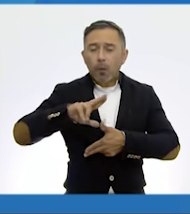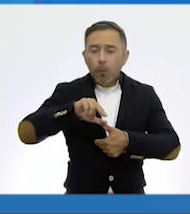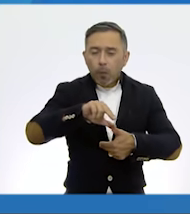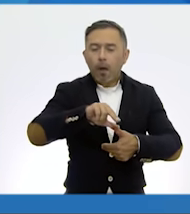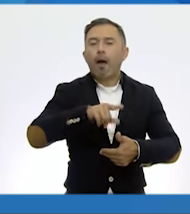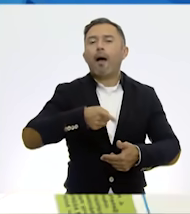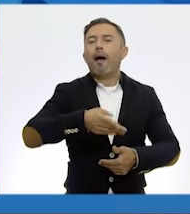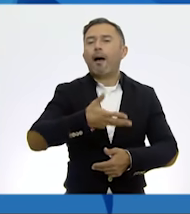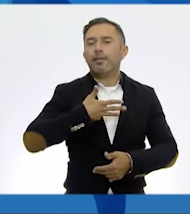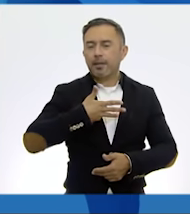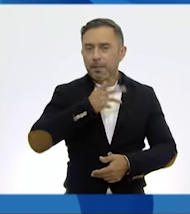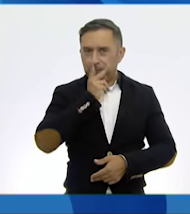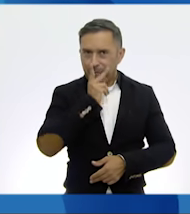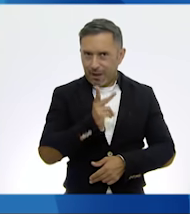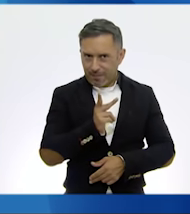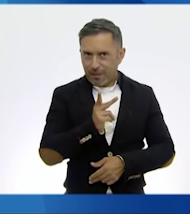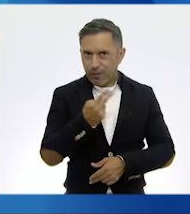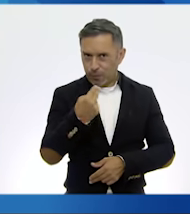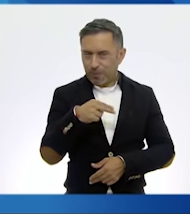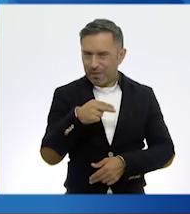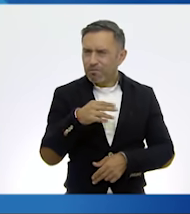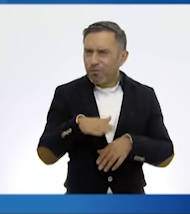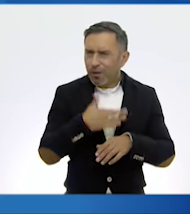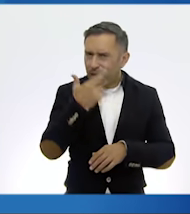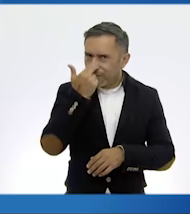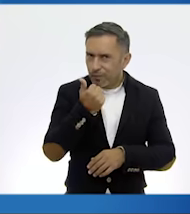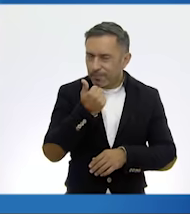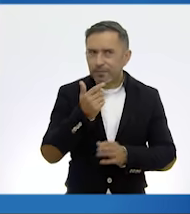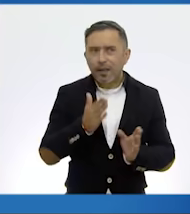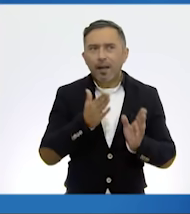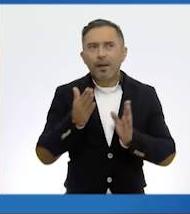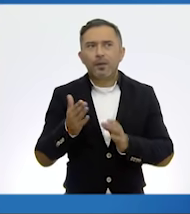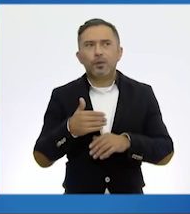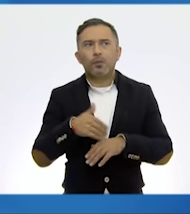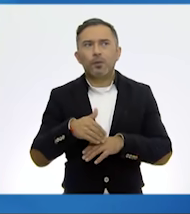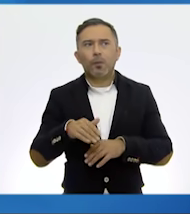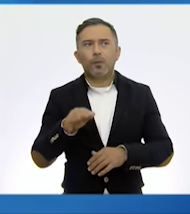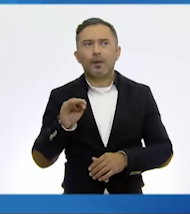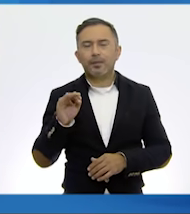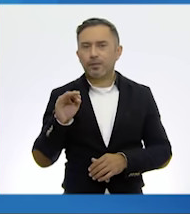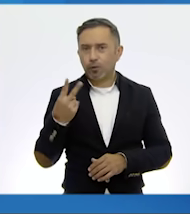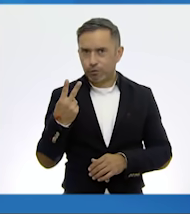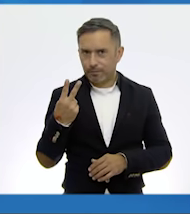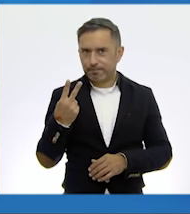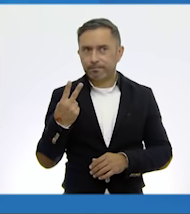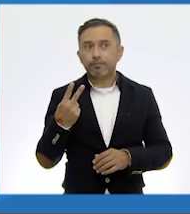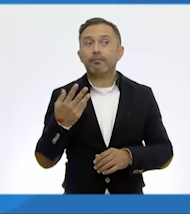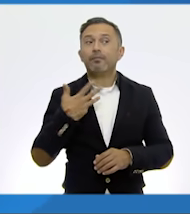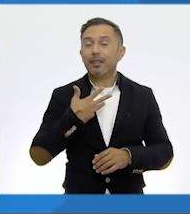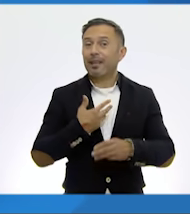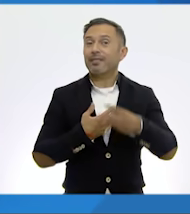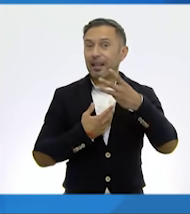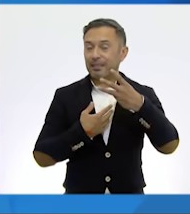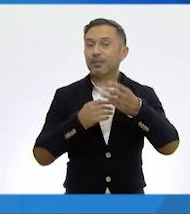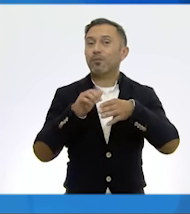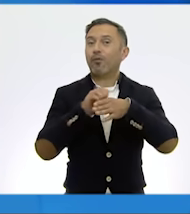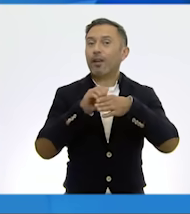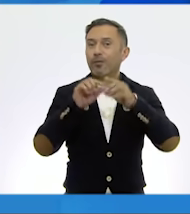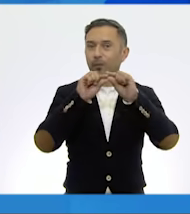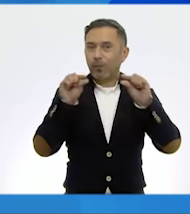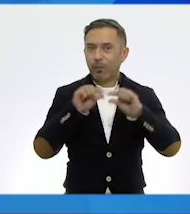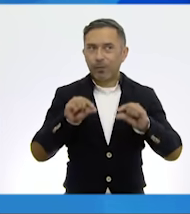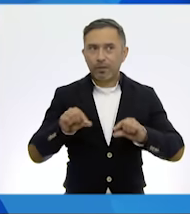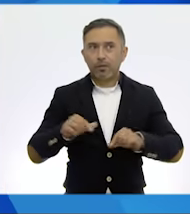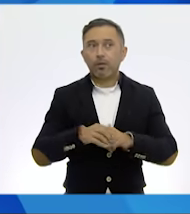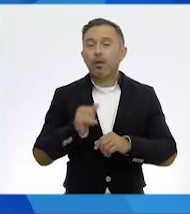vendrá otro subtítulo? Sí, hay otros tres. ¿Qué hacer para prevenir los efectos de un ciclón tropical? Después